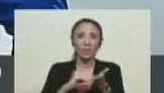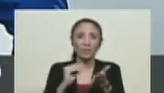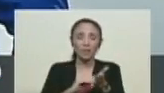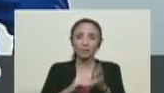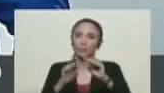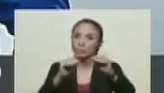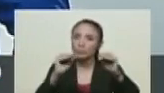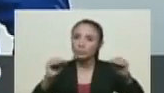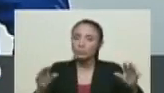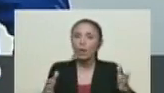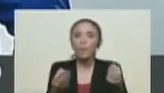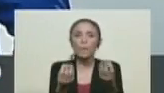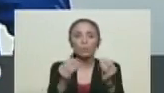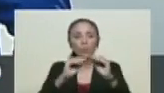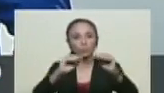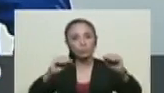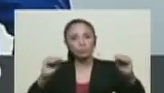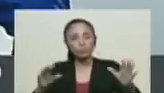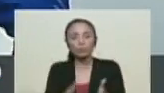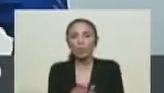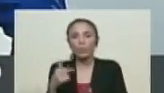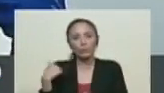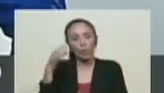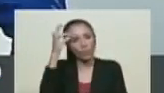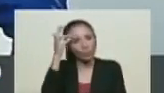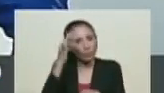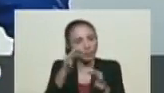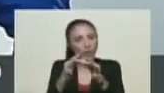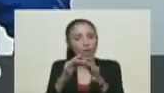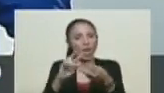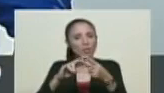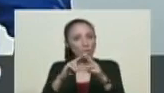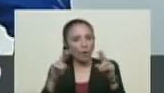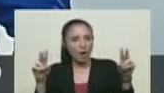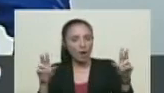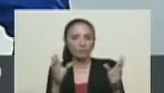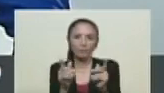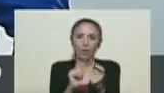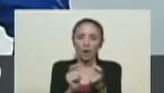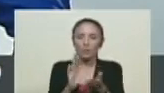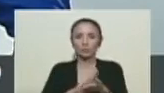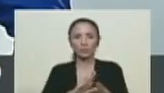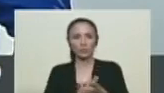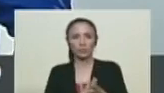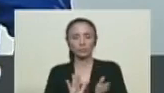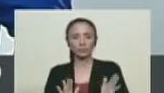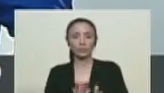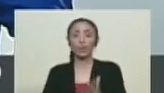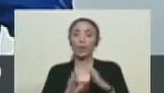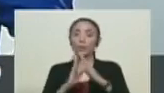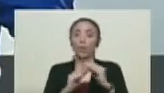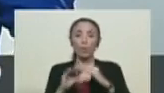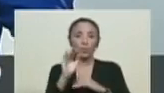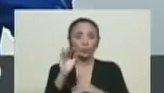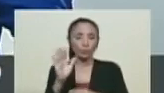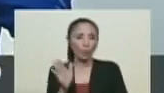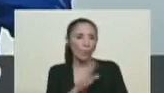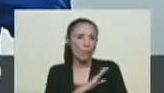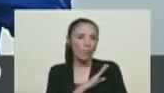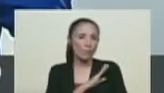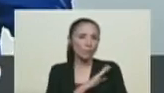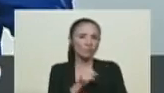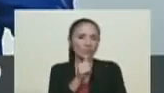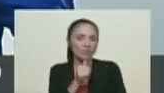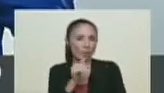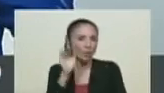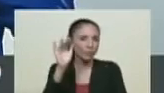Creo en el diálogo, creo en la paz y creo en el futuro de ustedes, jóvenes. Este país le pertenece a ustedes, este país no me